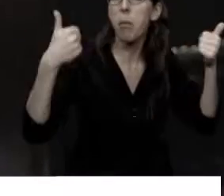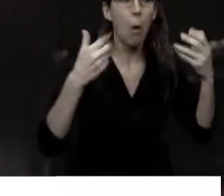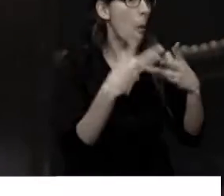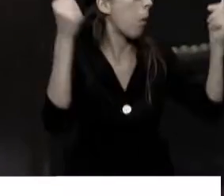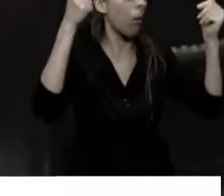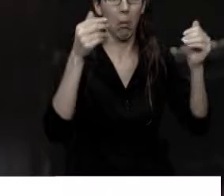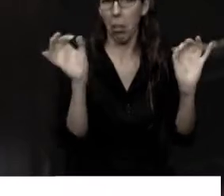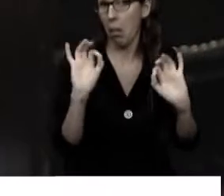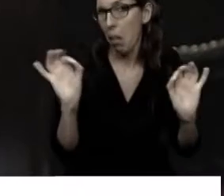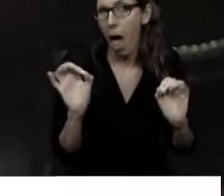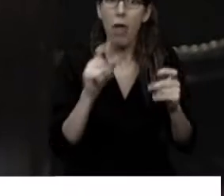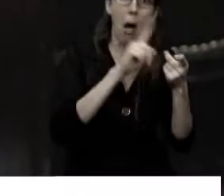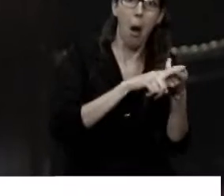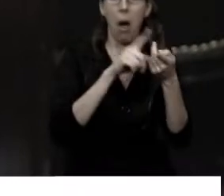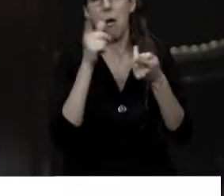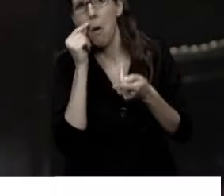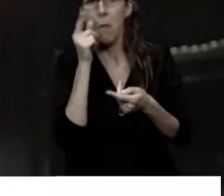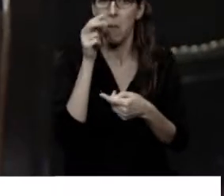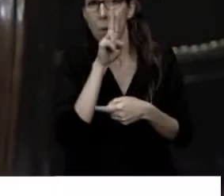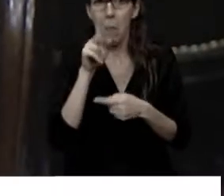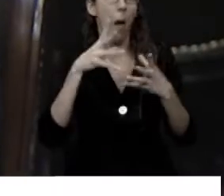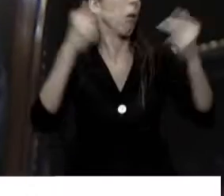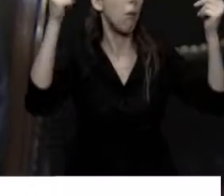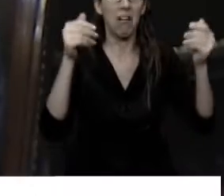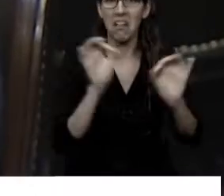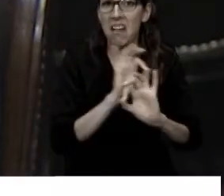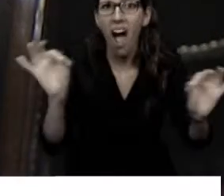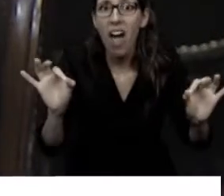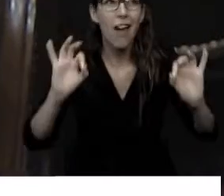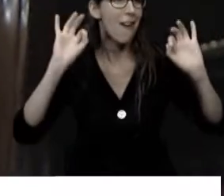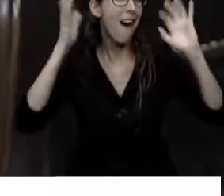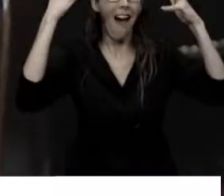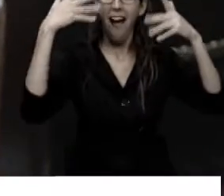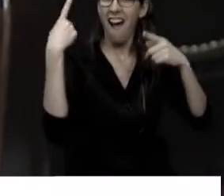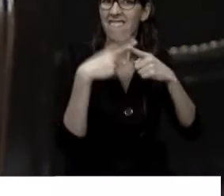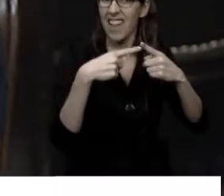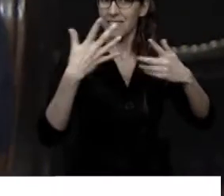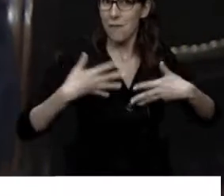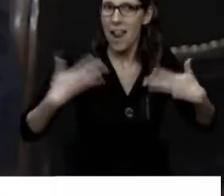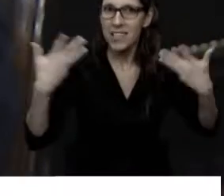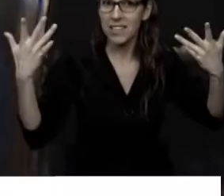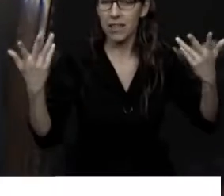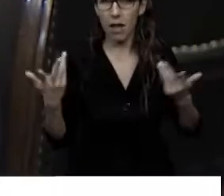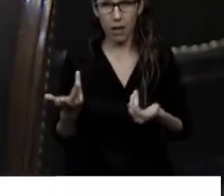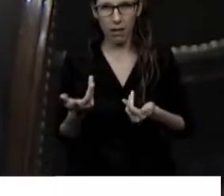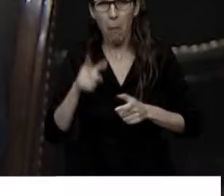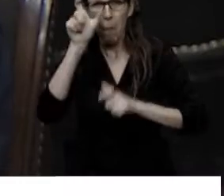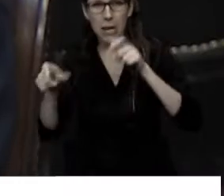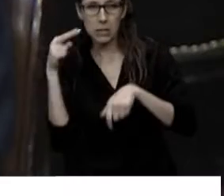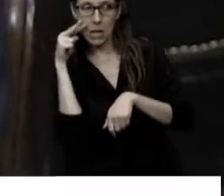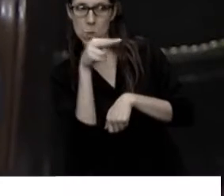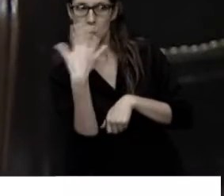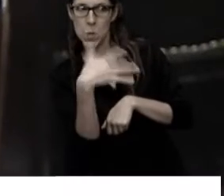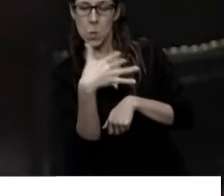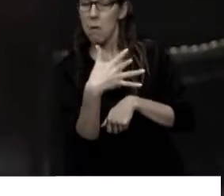igualitario. Se auguraron catástrofes donde hubo felicidad. Vieron destrucción donde hoy hay